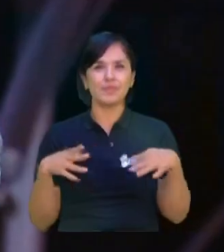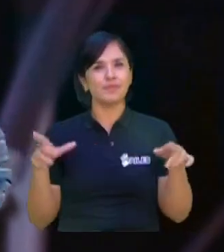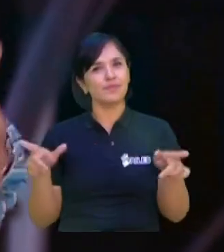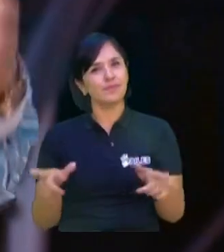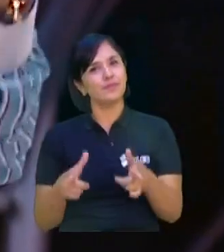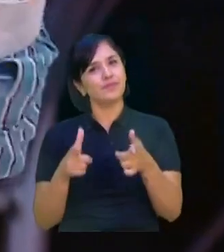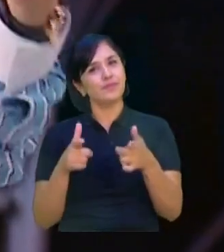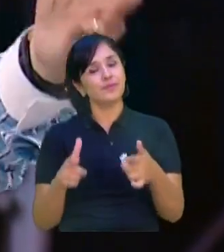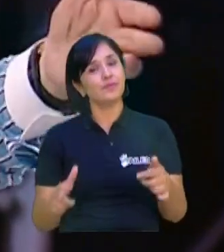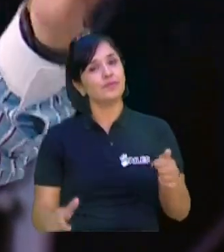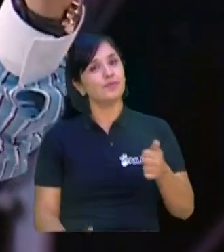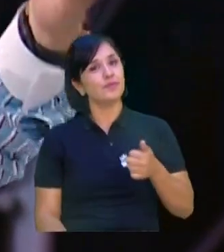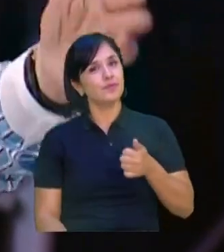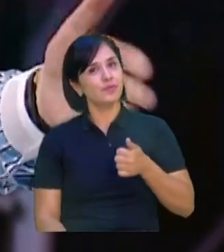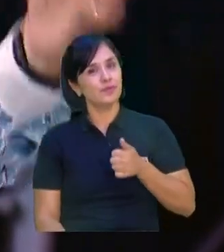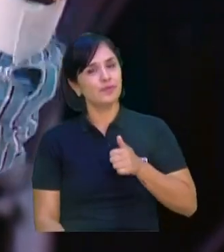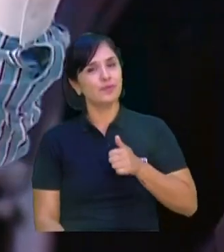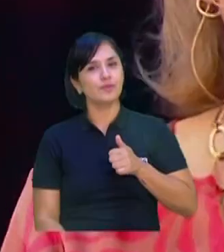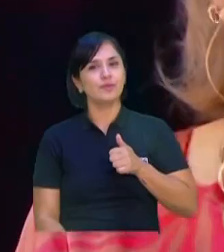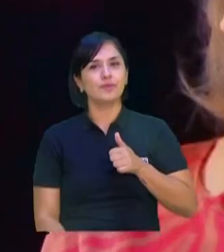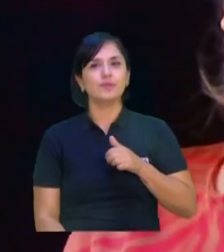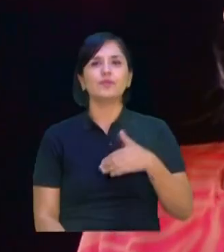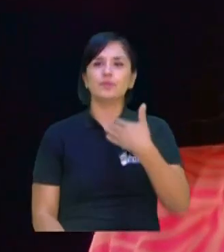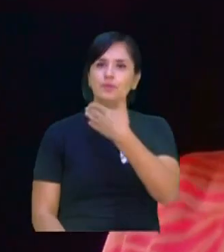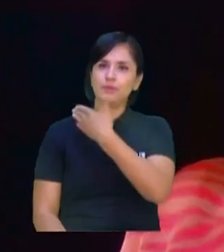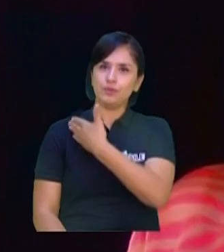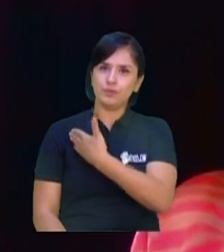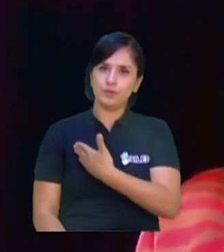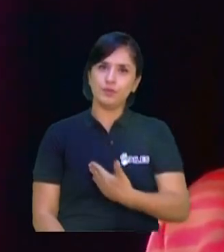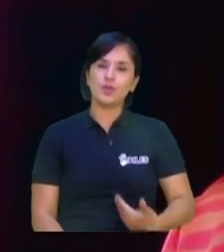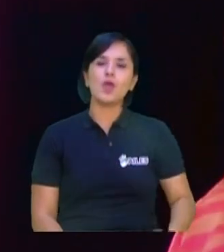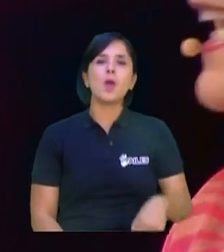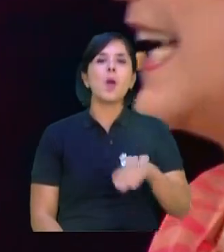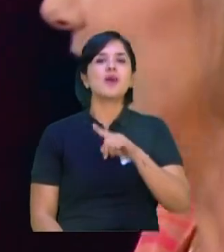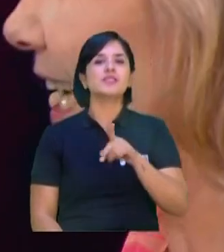feliz. Que lo cumpla